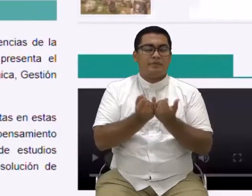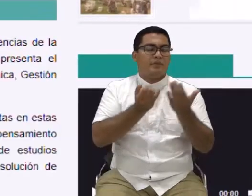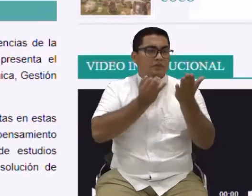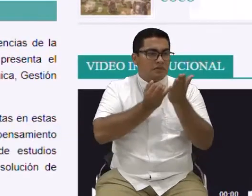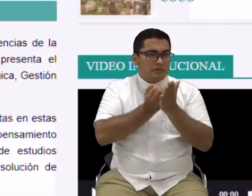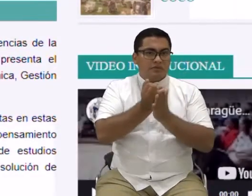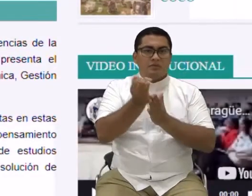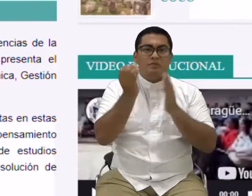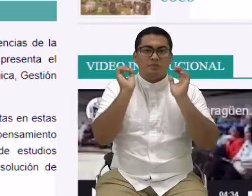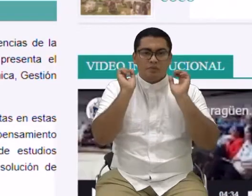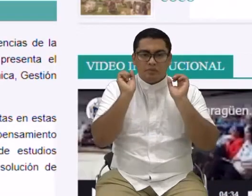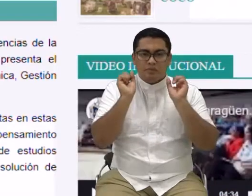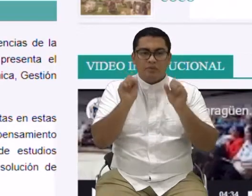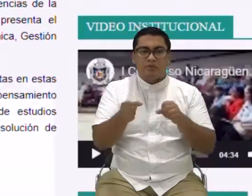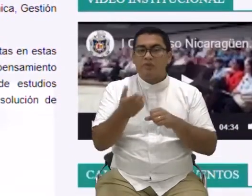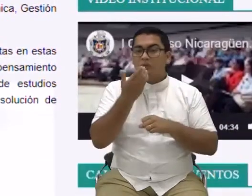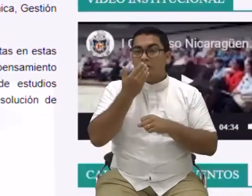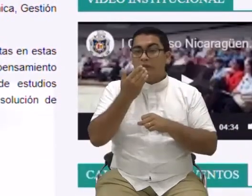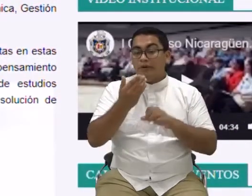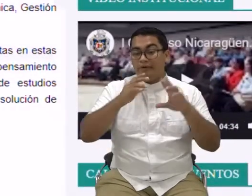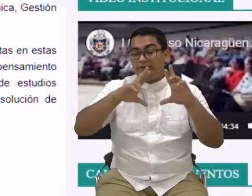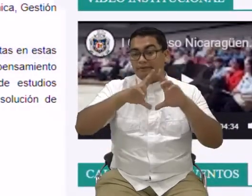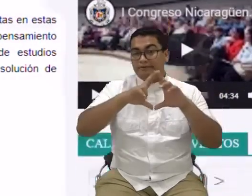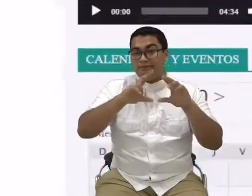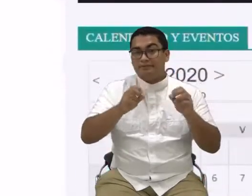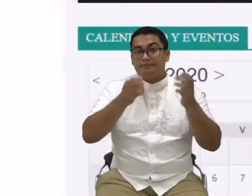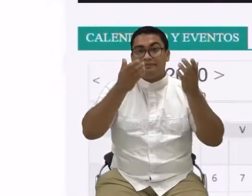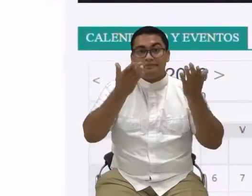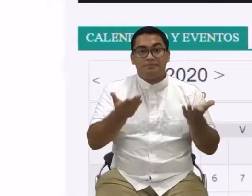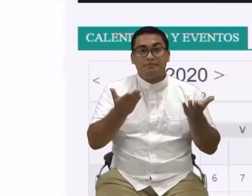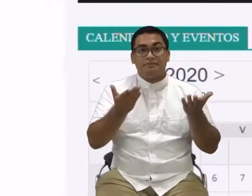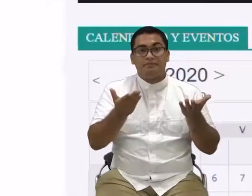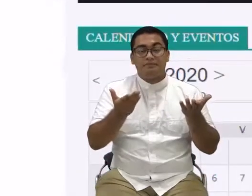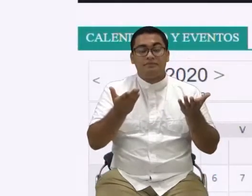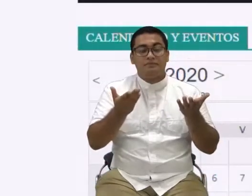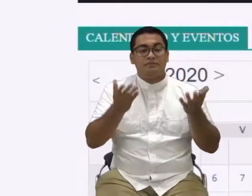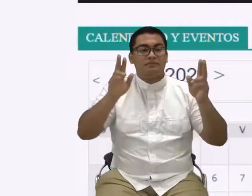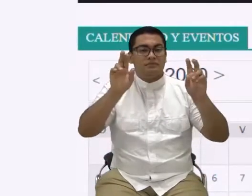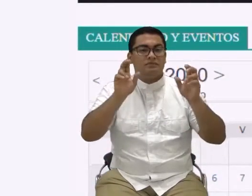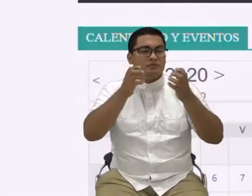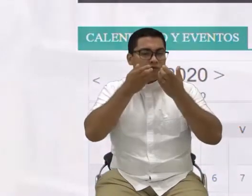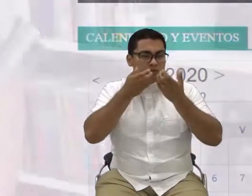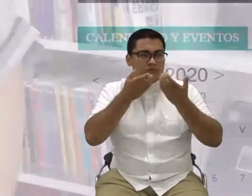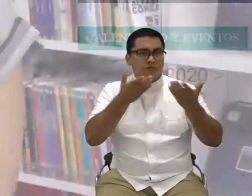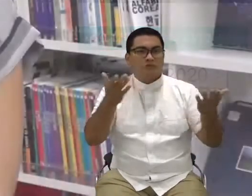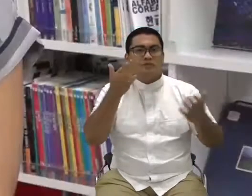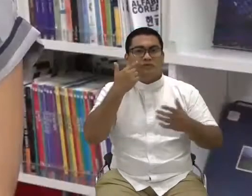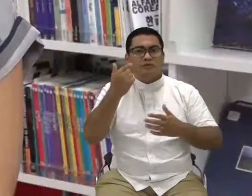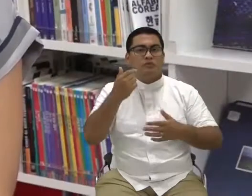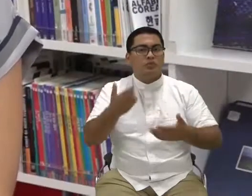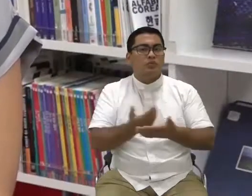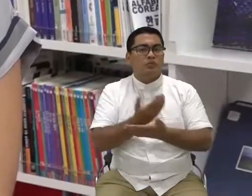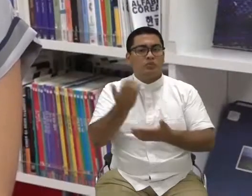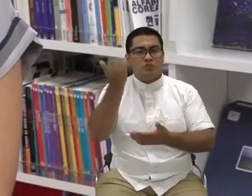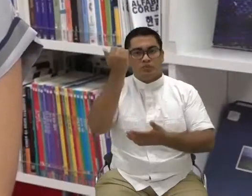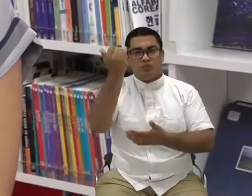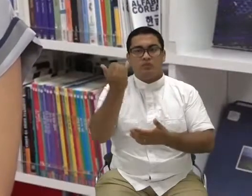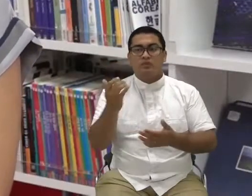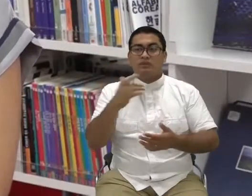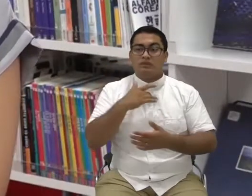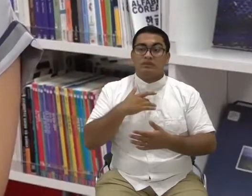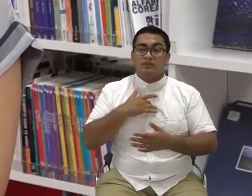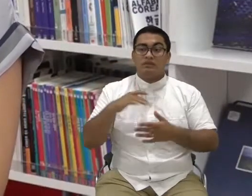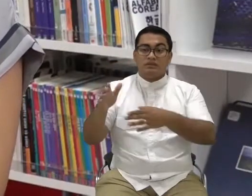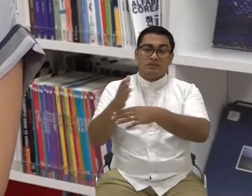a hacer investigaciones que le sirvan al país para proporcionar información y conocimiento nuevo, que es